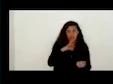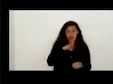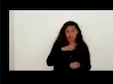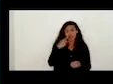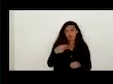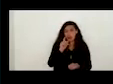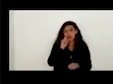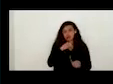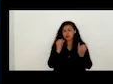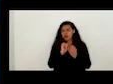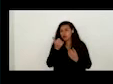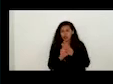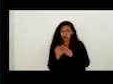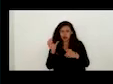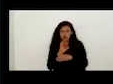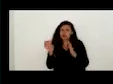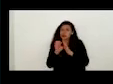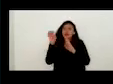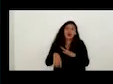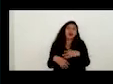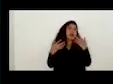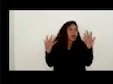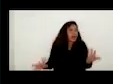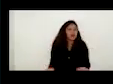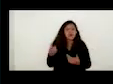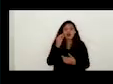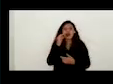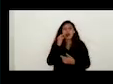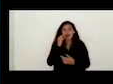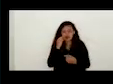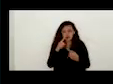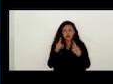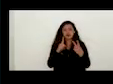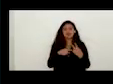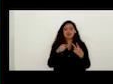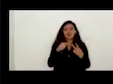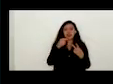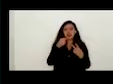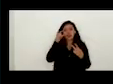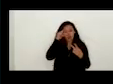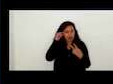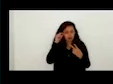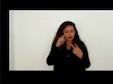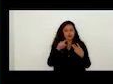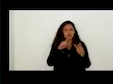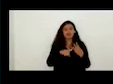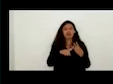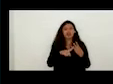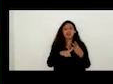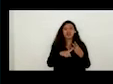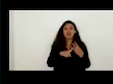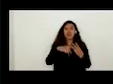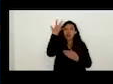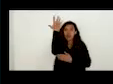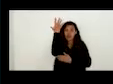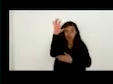otros, como por ejemplo las nueces, las almendras, la semilla de girasol, que muy poca gente la